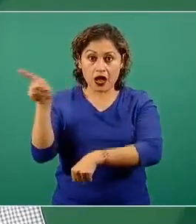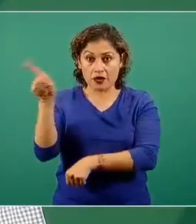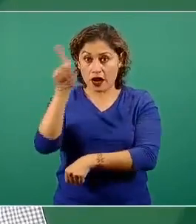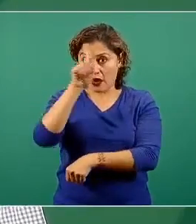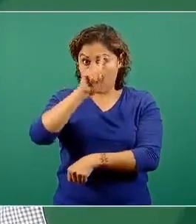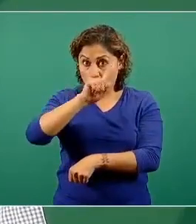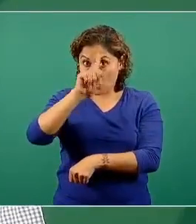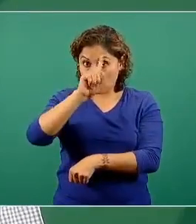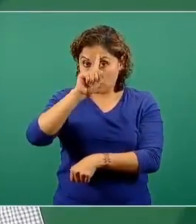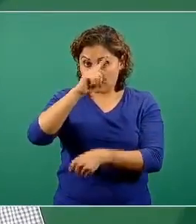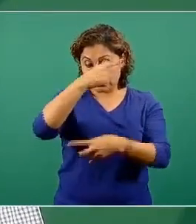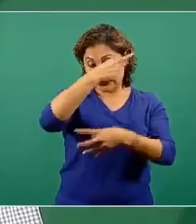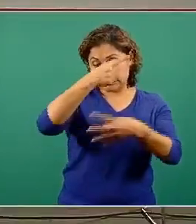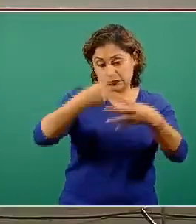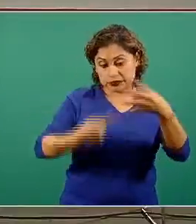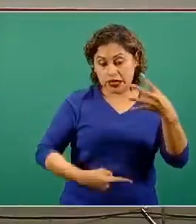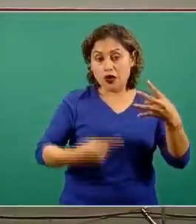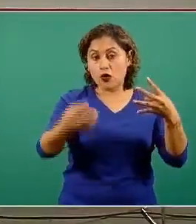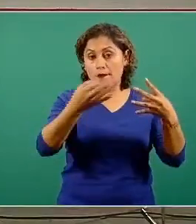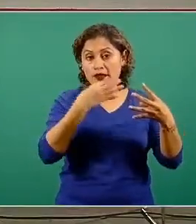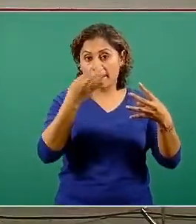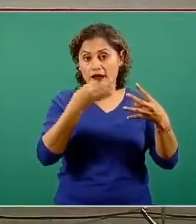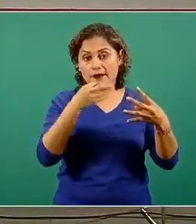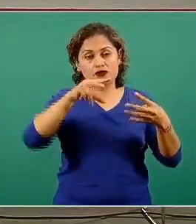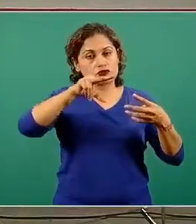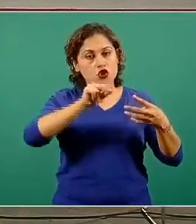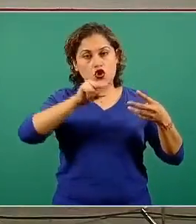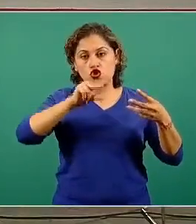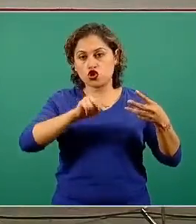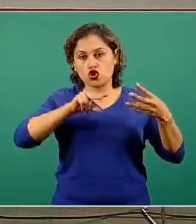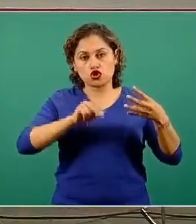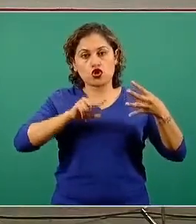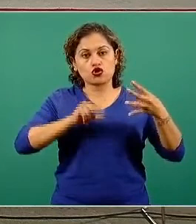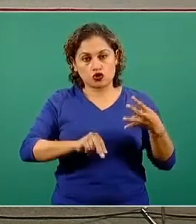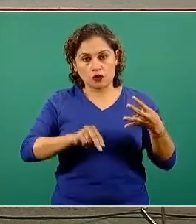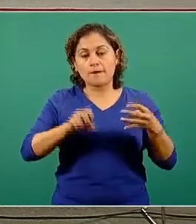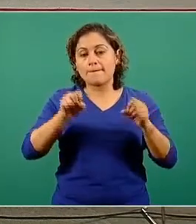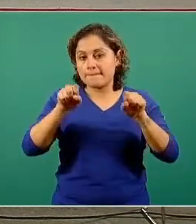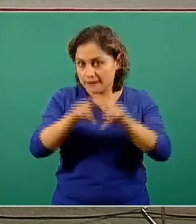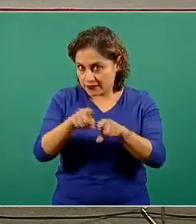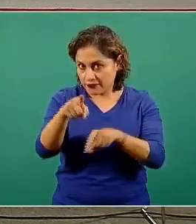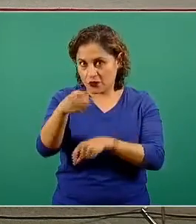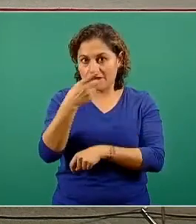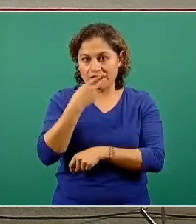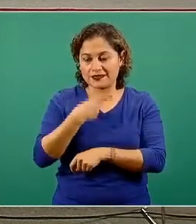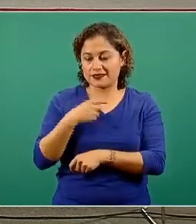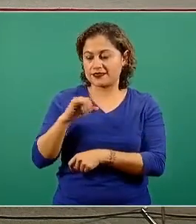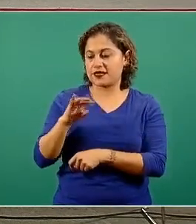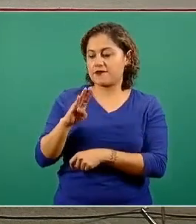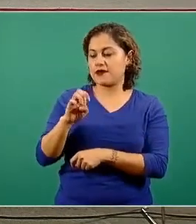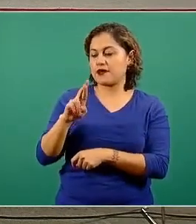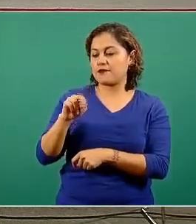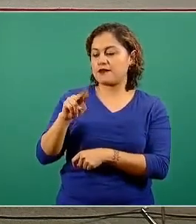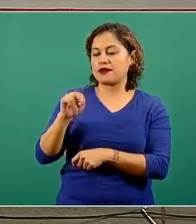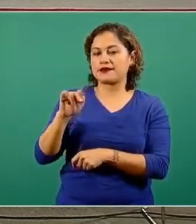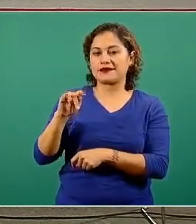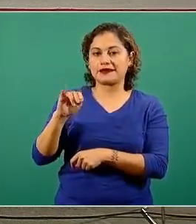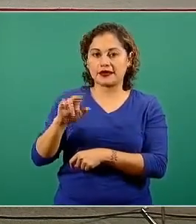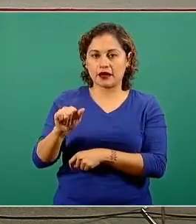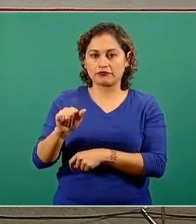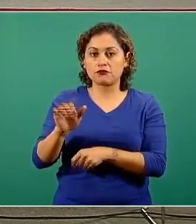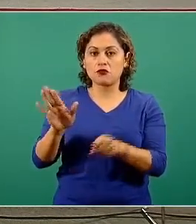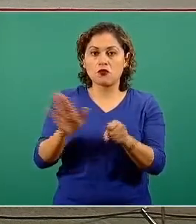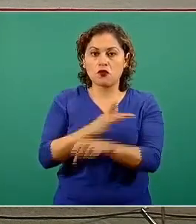uso de toda una serie de medicamentos, entre ellos la ivermectina, que no cuenta con estas